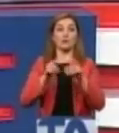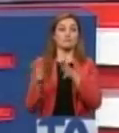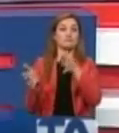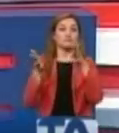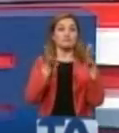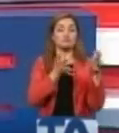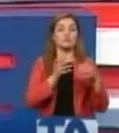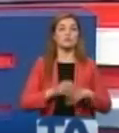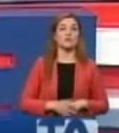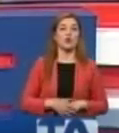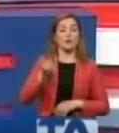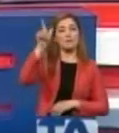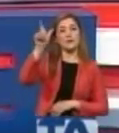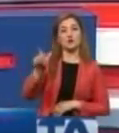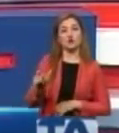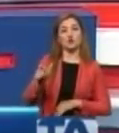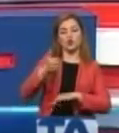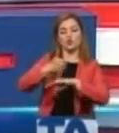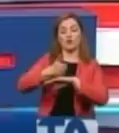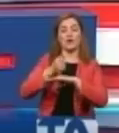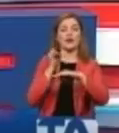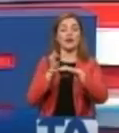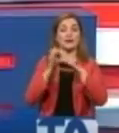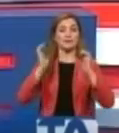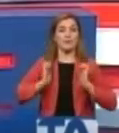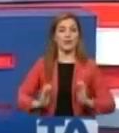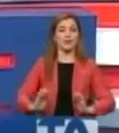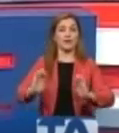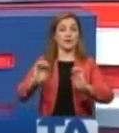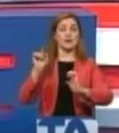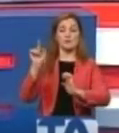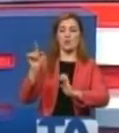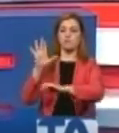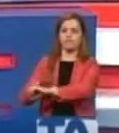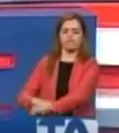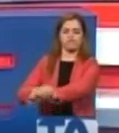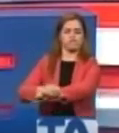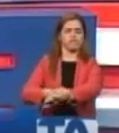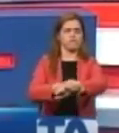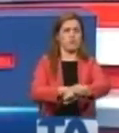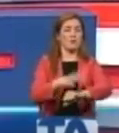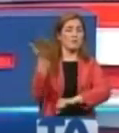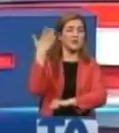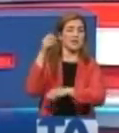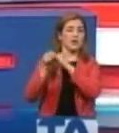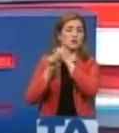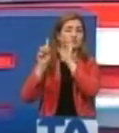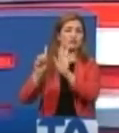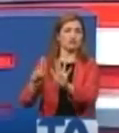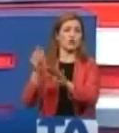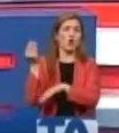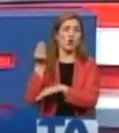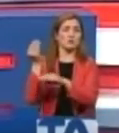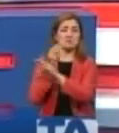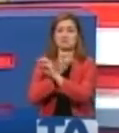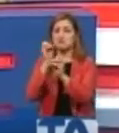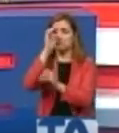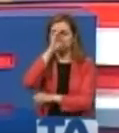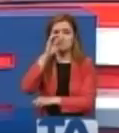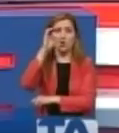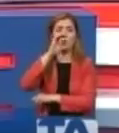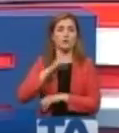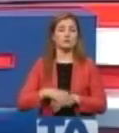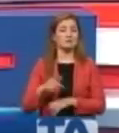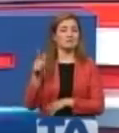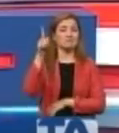temas, un pastor evangélico es procesado por la desaparición de una joven de quien no se sabe nada desde hace 6 años en Quito. El